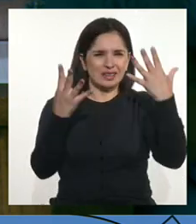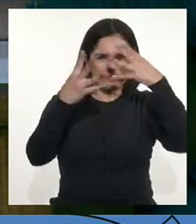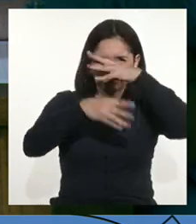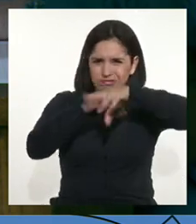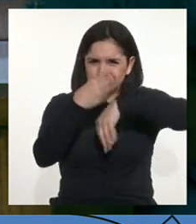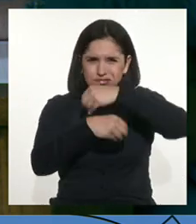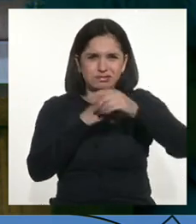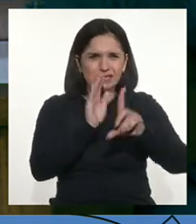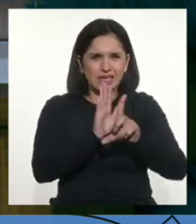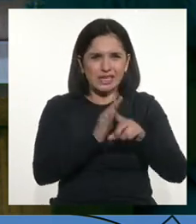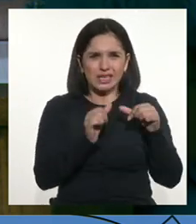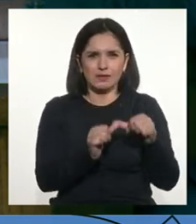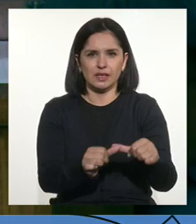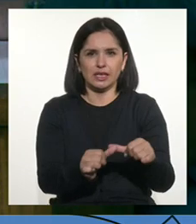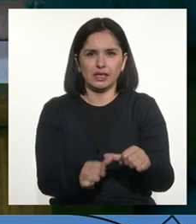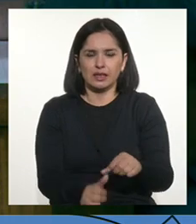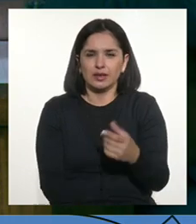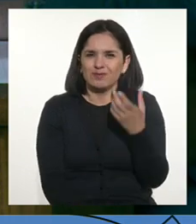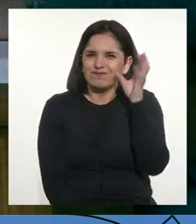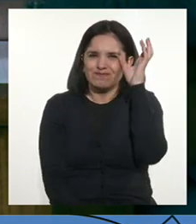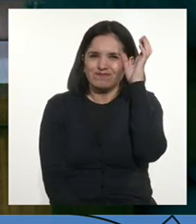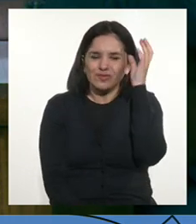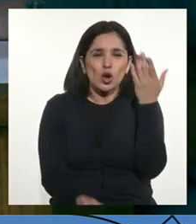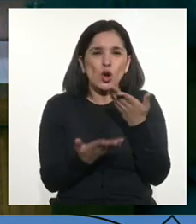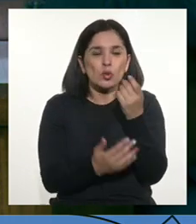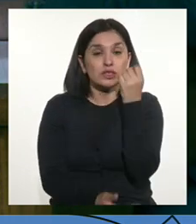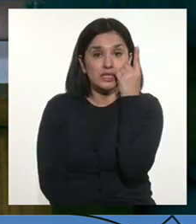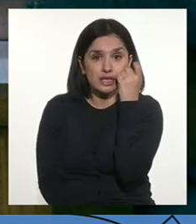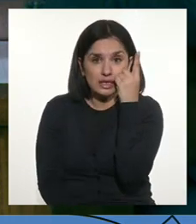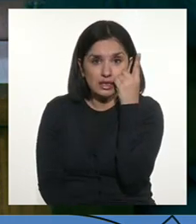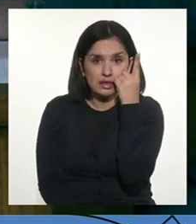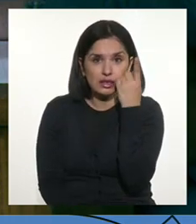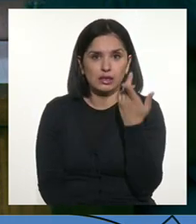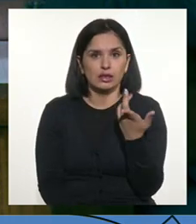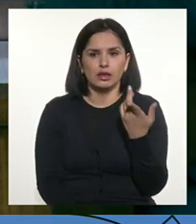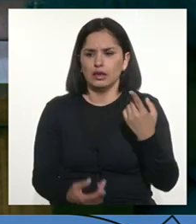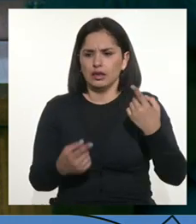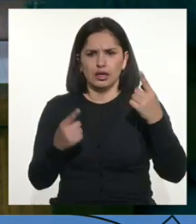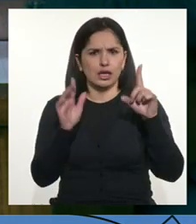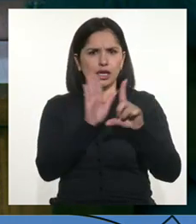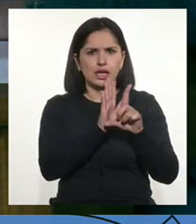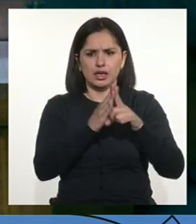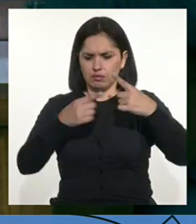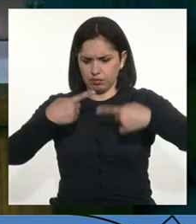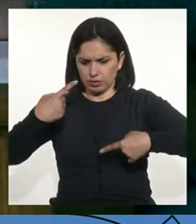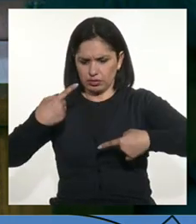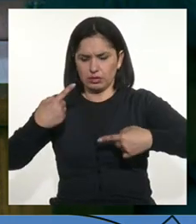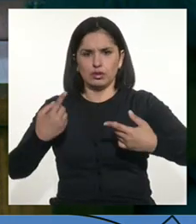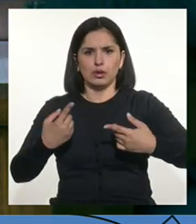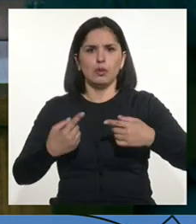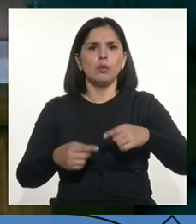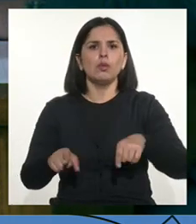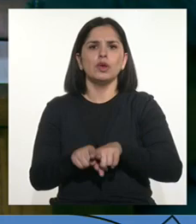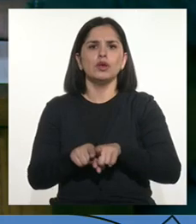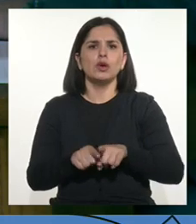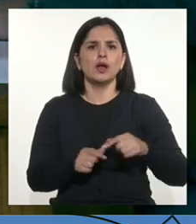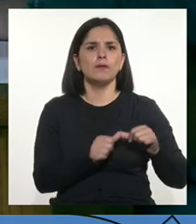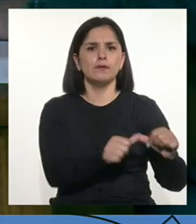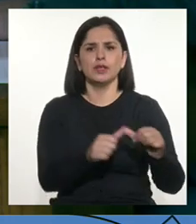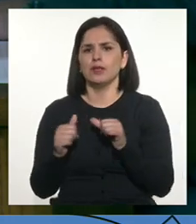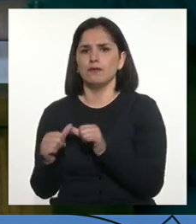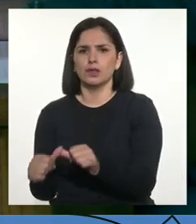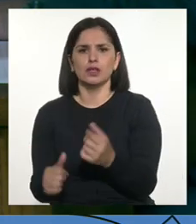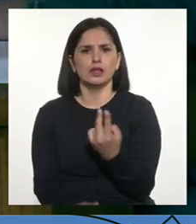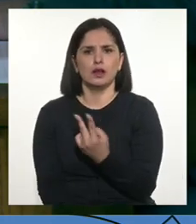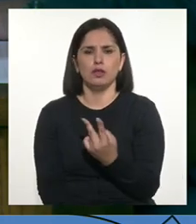dificulta la interpretación y que hace que leyes que efectivamente no tiene ningún sentido estén formalmente vigentes dicho lo